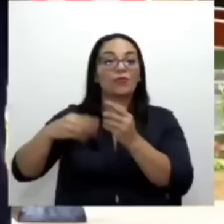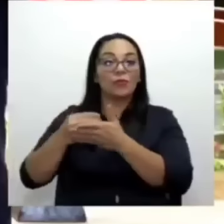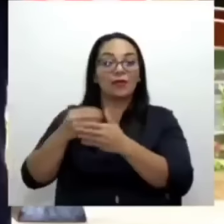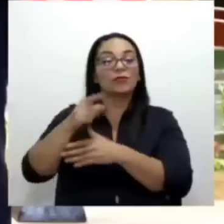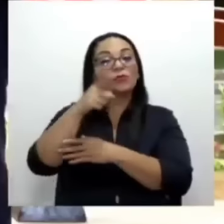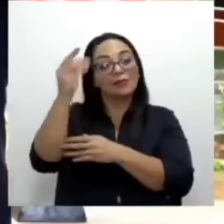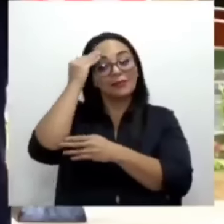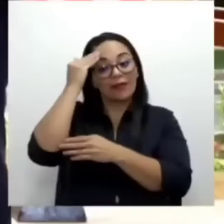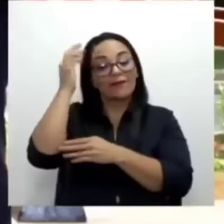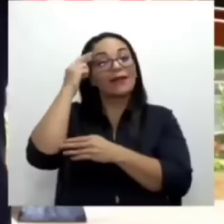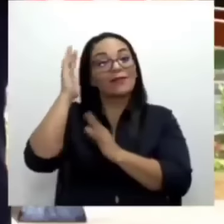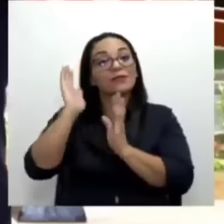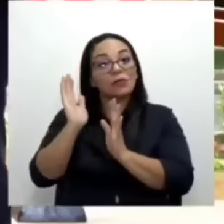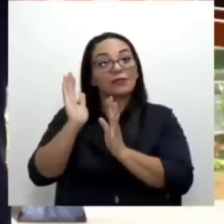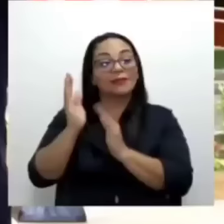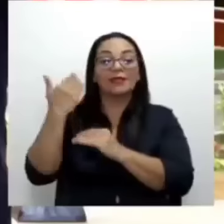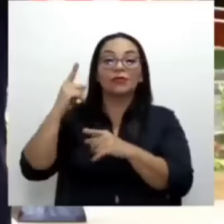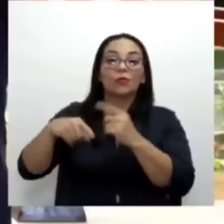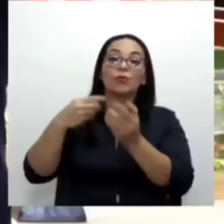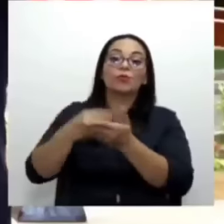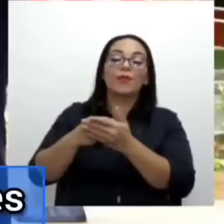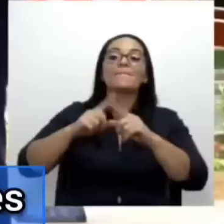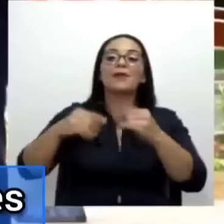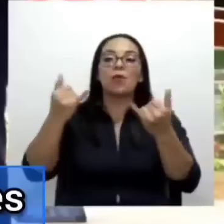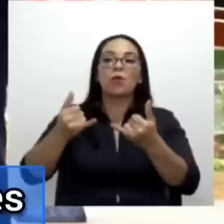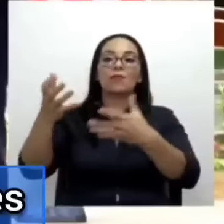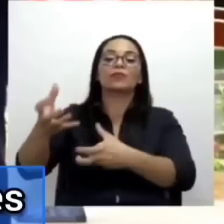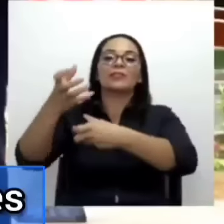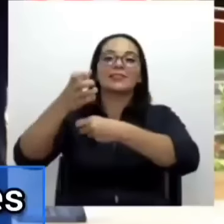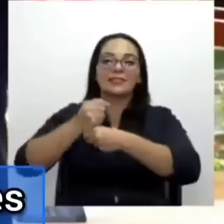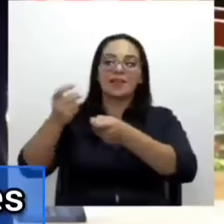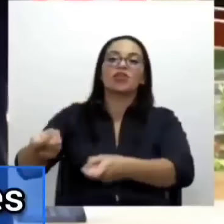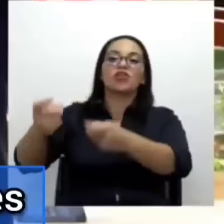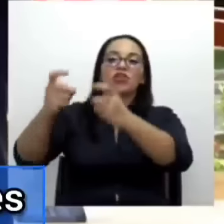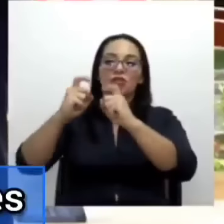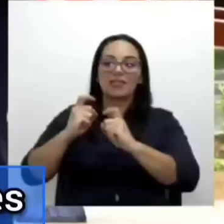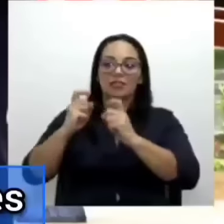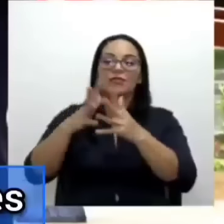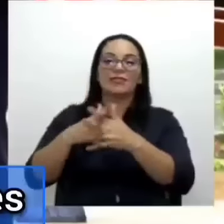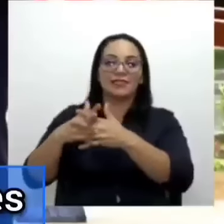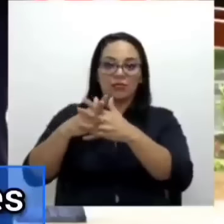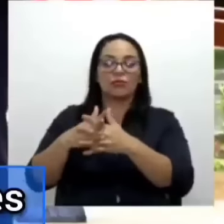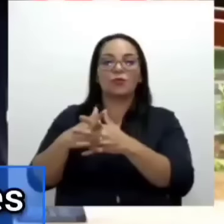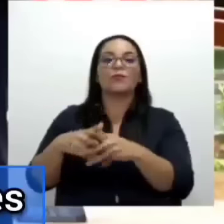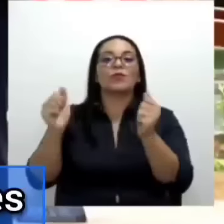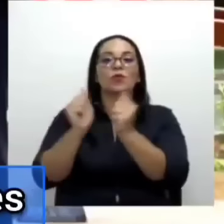por qué, adquirir. Los vamos a recibir como donación junto a las